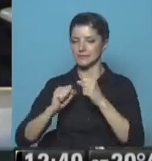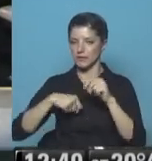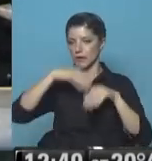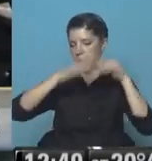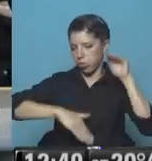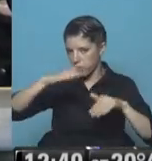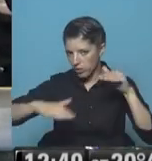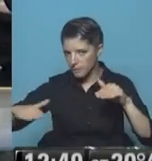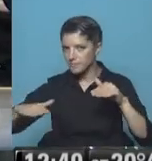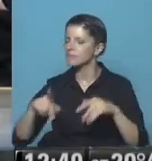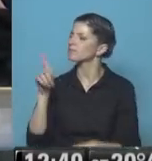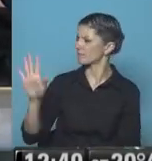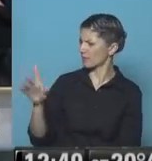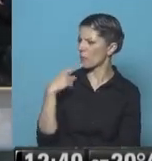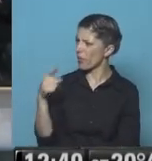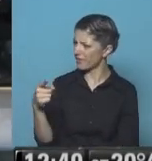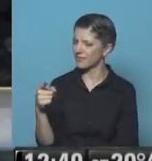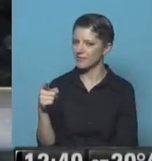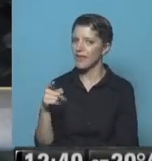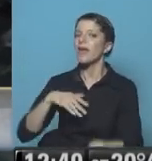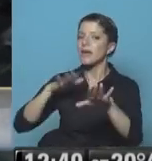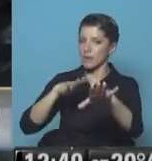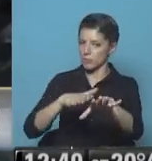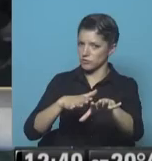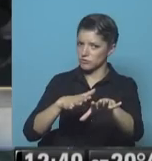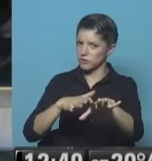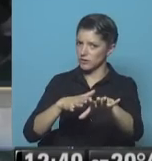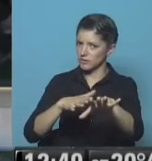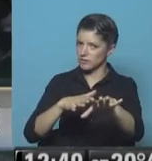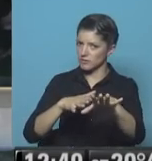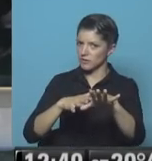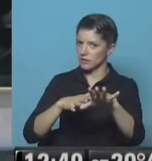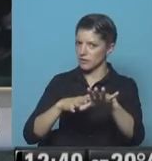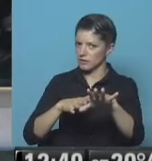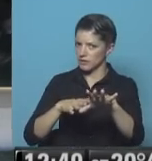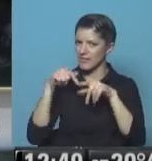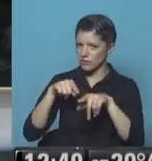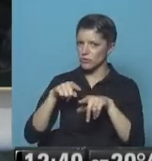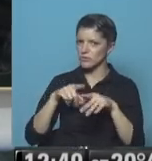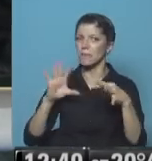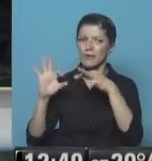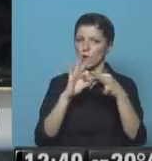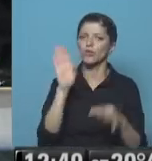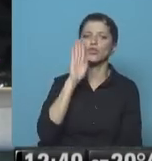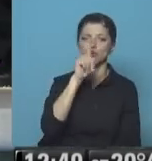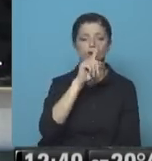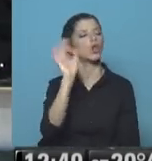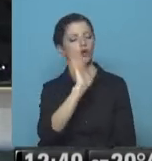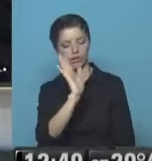desestabilización. Ahora, ¿vos estás insinuando que las movilizaciones están motorizadas o detrás está Estados Unidos? No, insinúo que